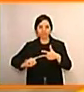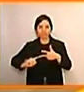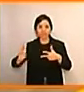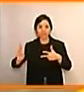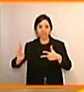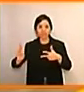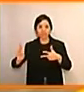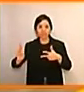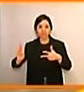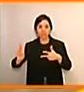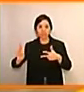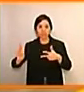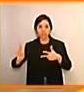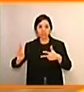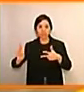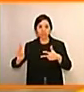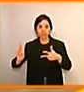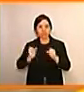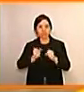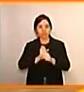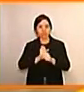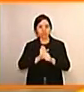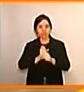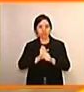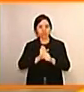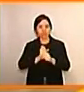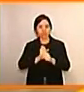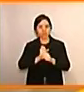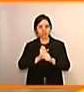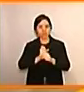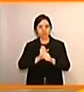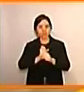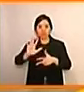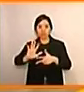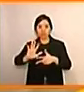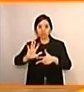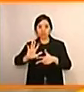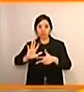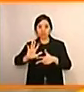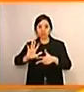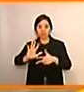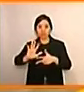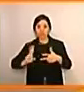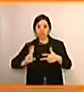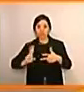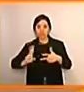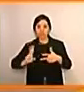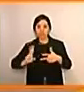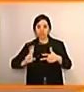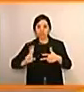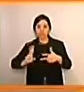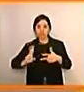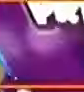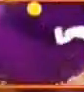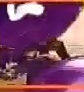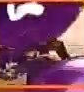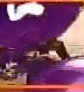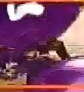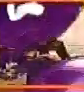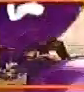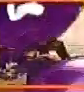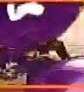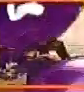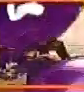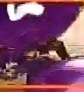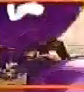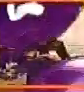66. Con gusto reitero los tres números ganadores. 40, 58 y 66. Continuamos la diversión